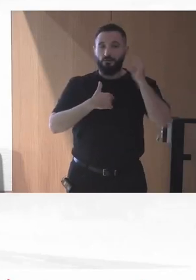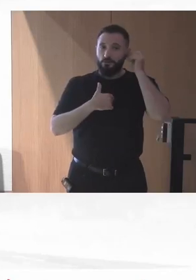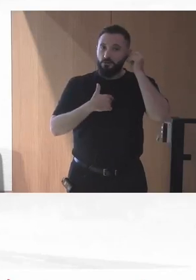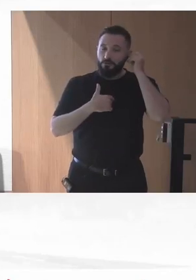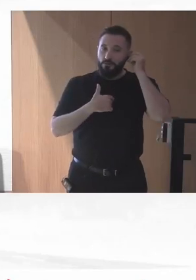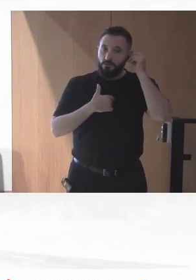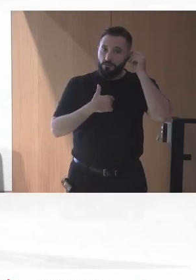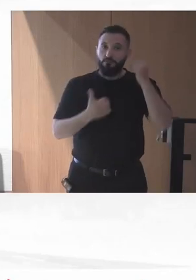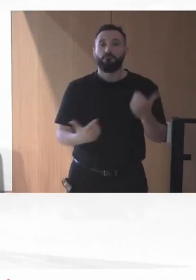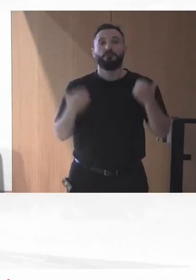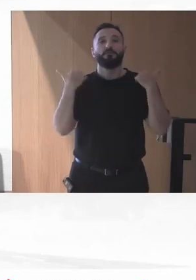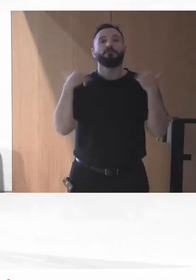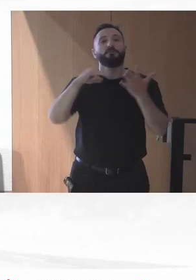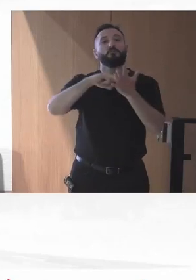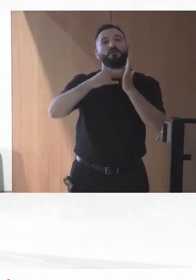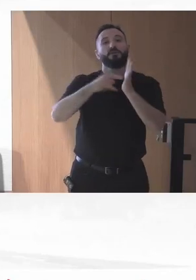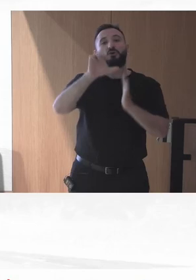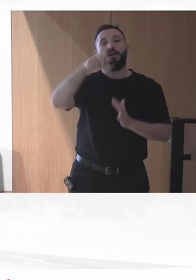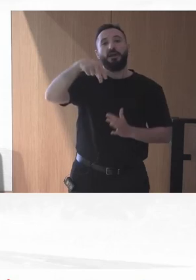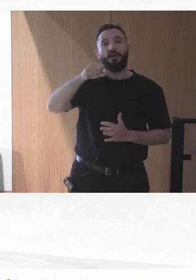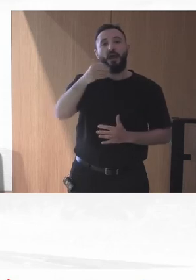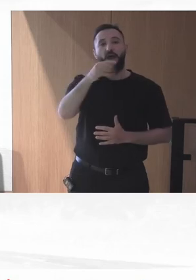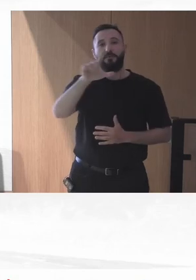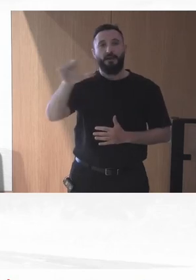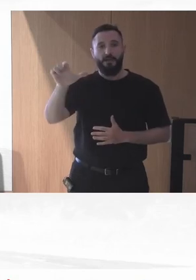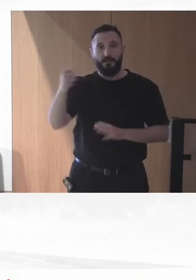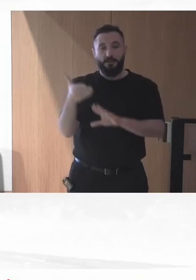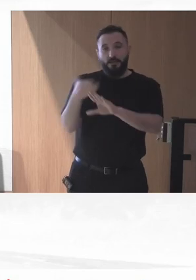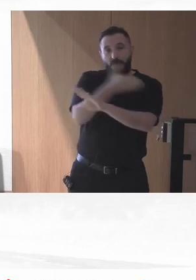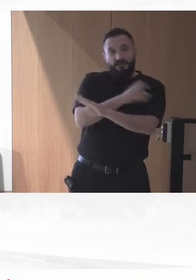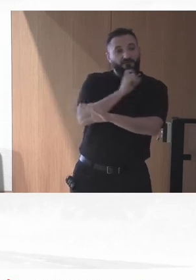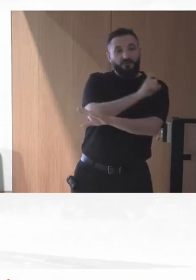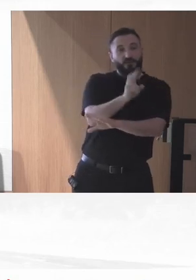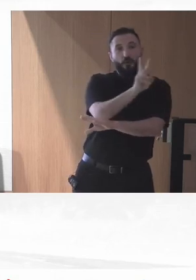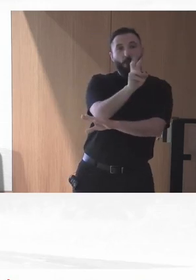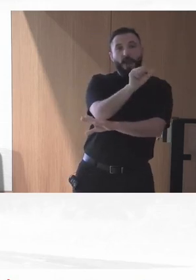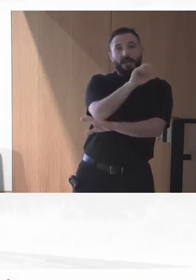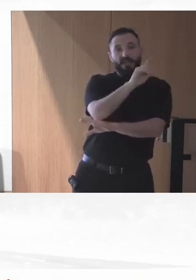soy el responsable del proyecto Enable. Antes de entrar en la Fundación Validity, yo era